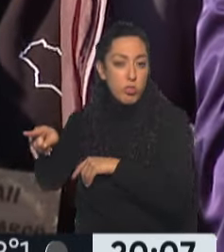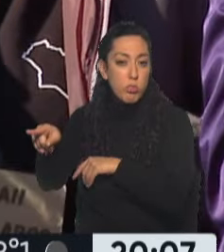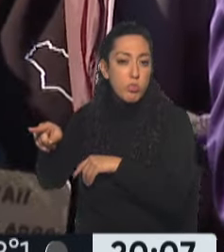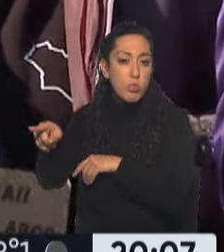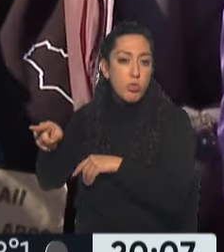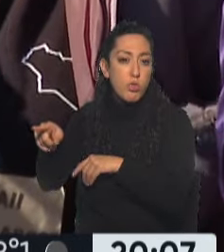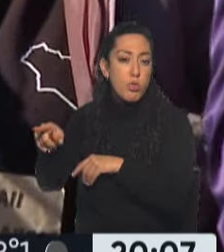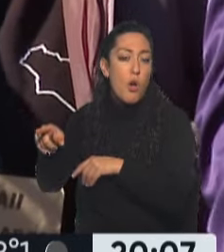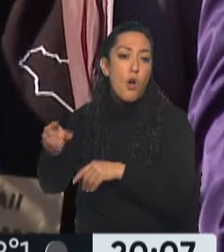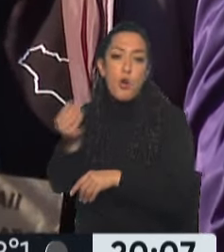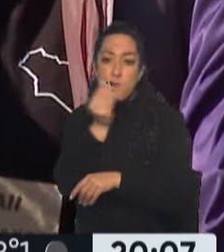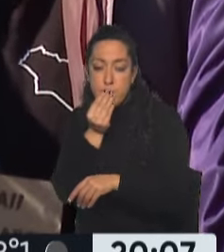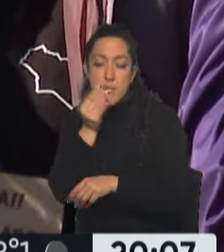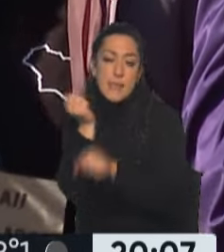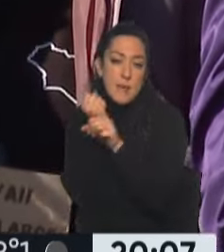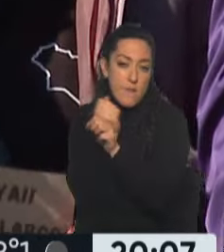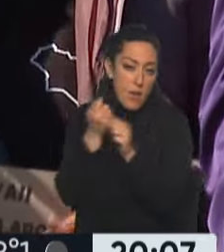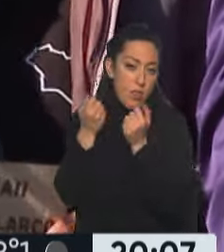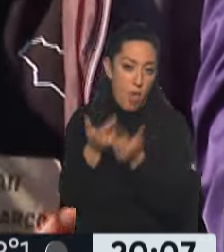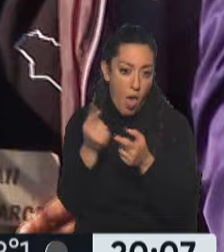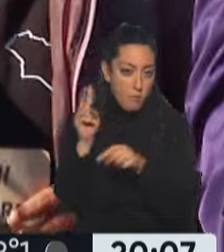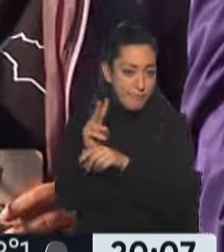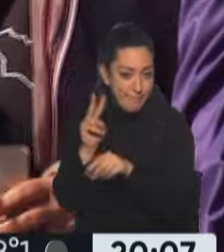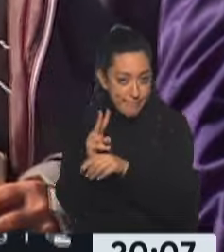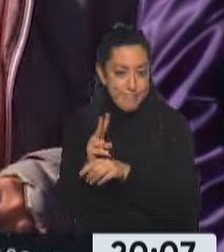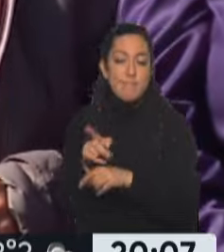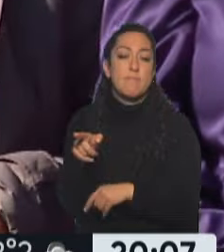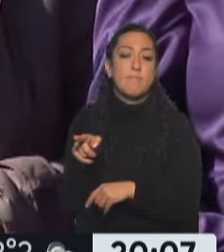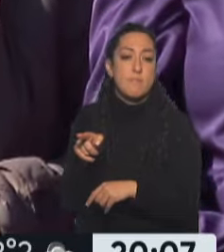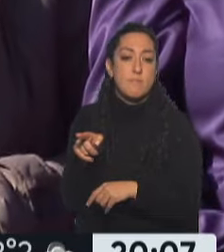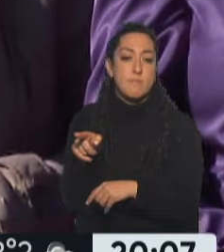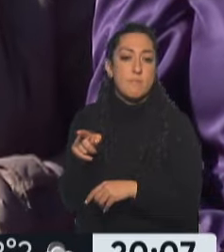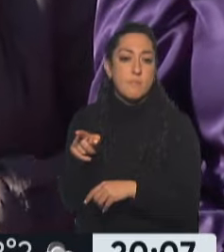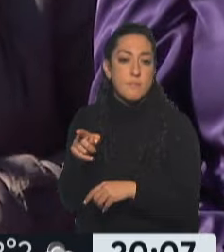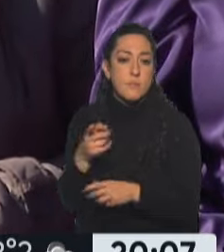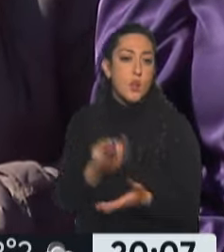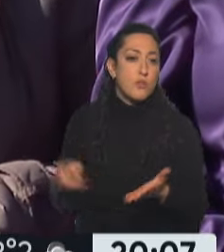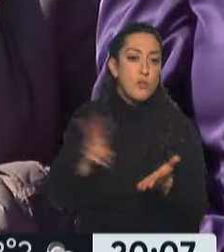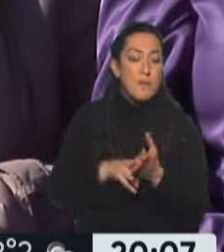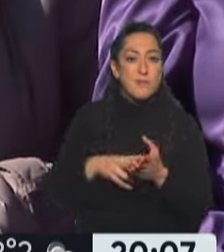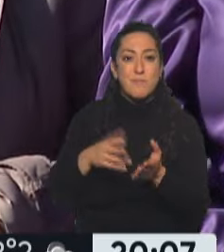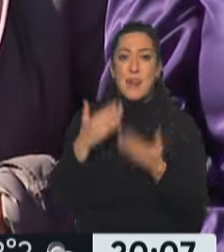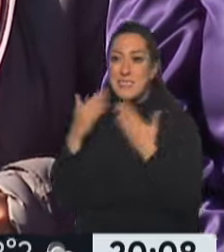del pan y del trabajo, nos ha vuelto a reunir